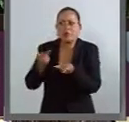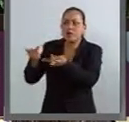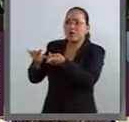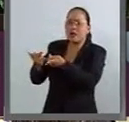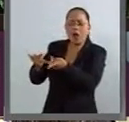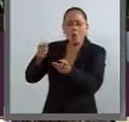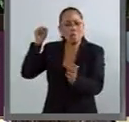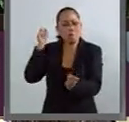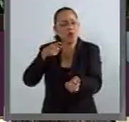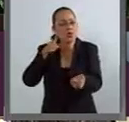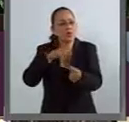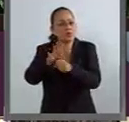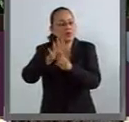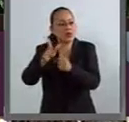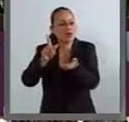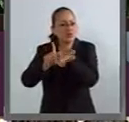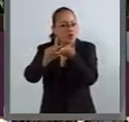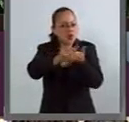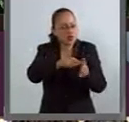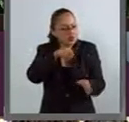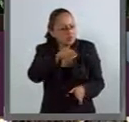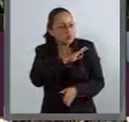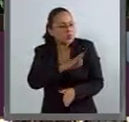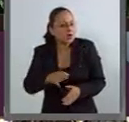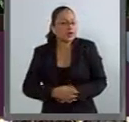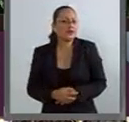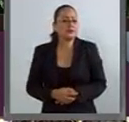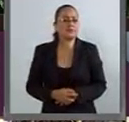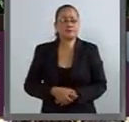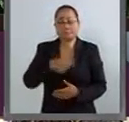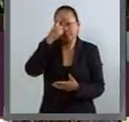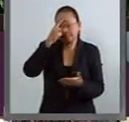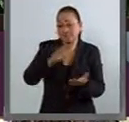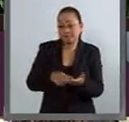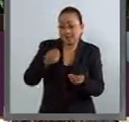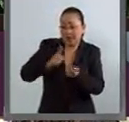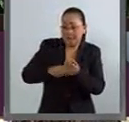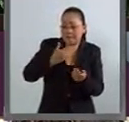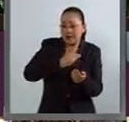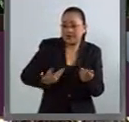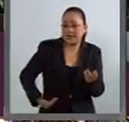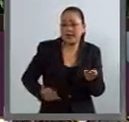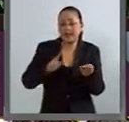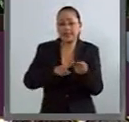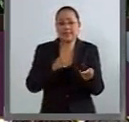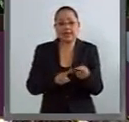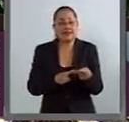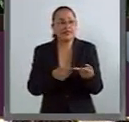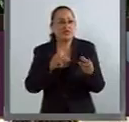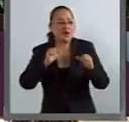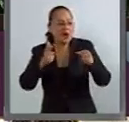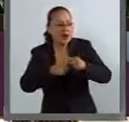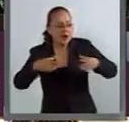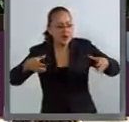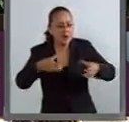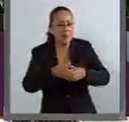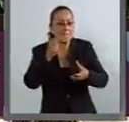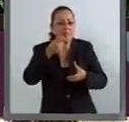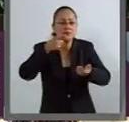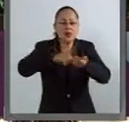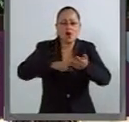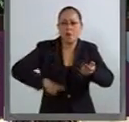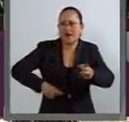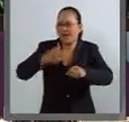creo que cada vez cobra más fuerza, sobre todo entre jefes de Estado, presidentes o las mismas